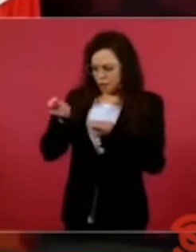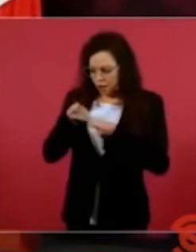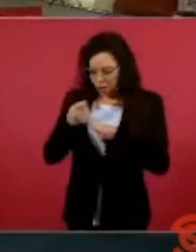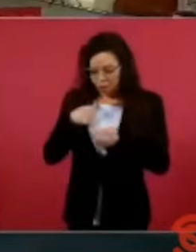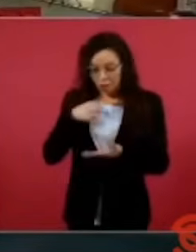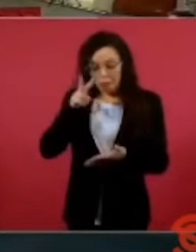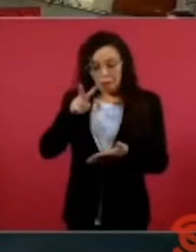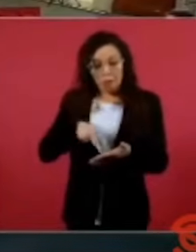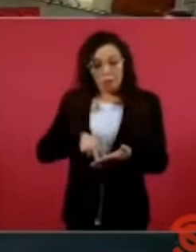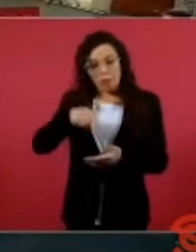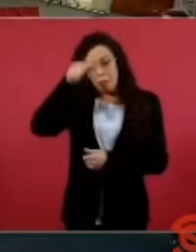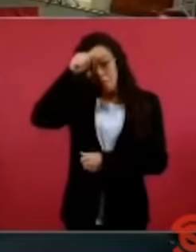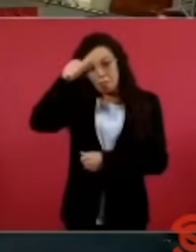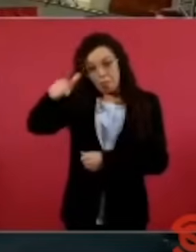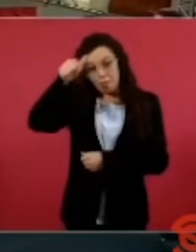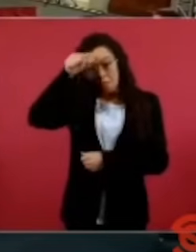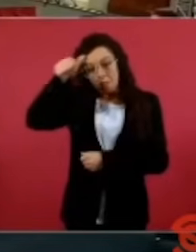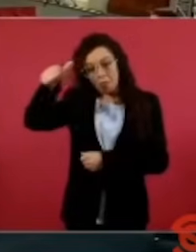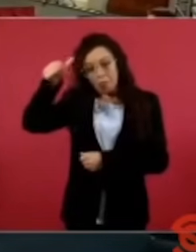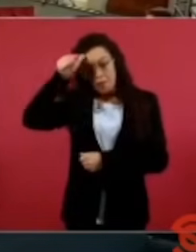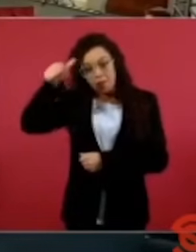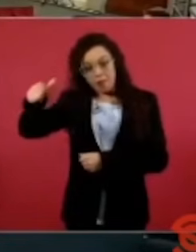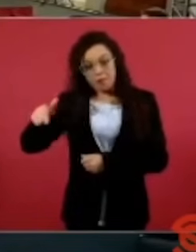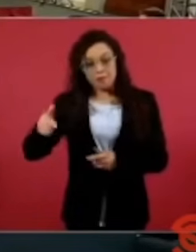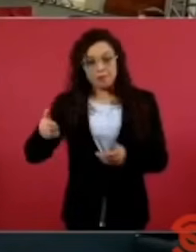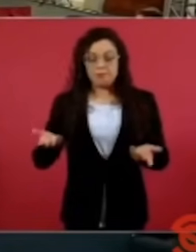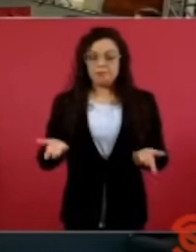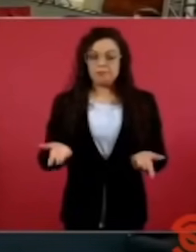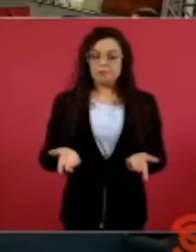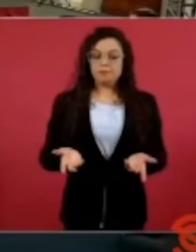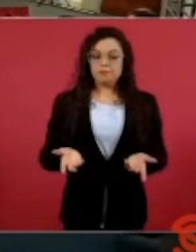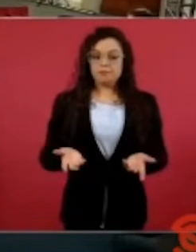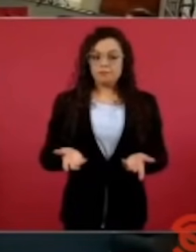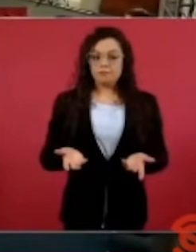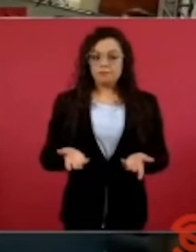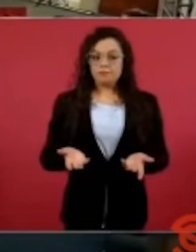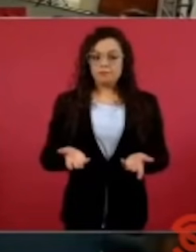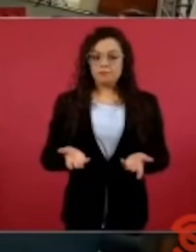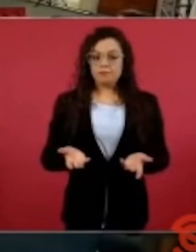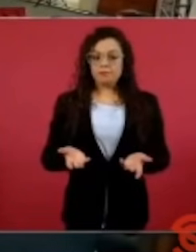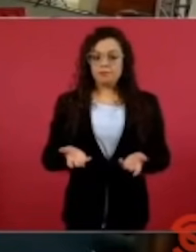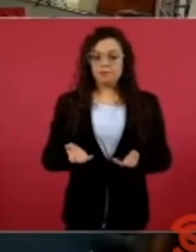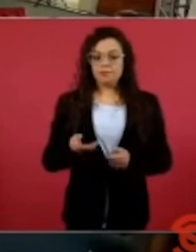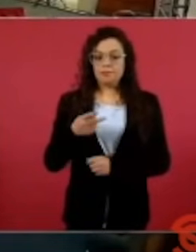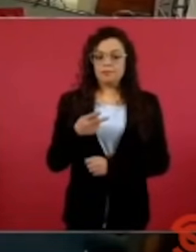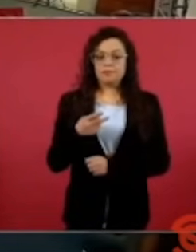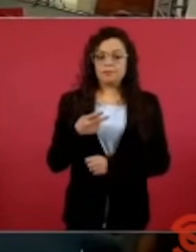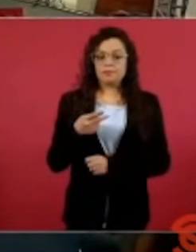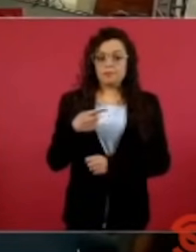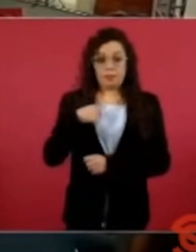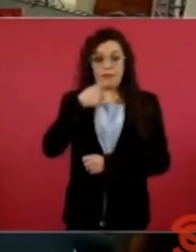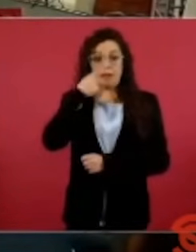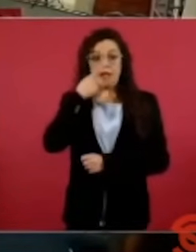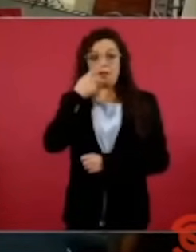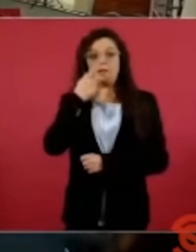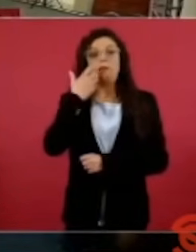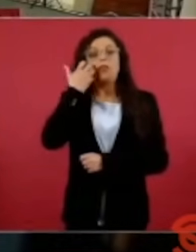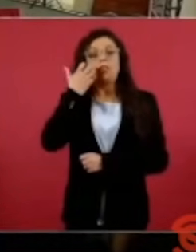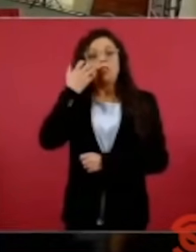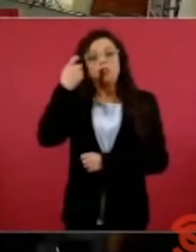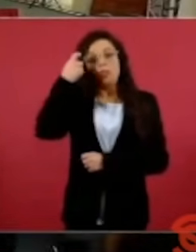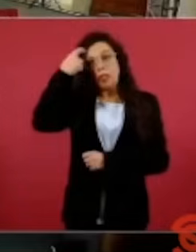no pero si no estamos hablando sin elementos miren estos